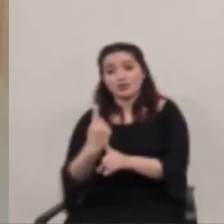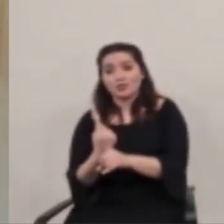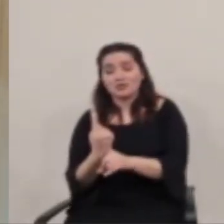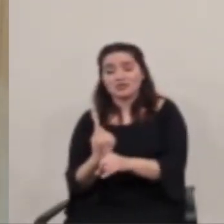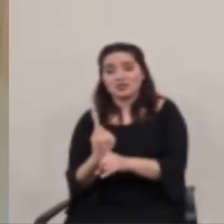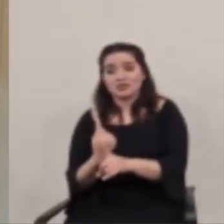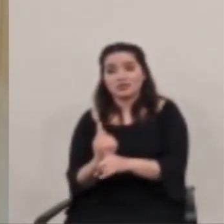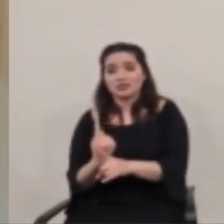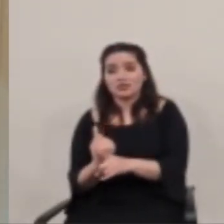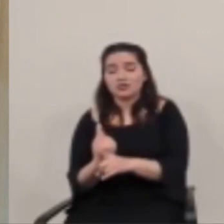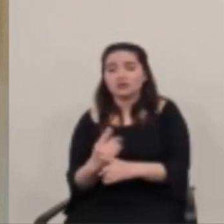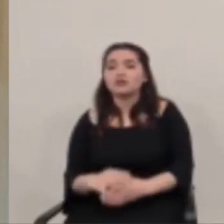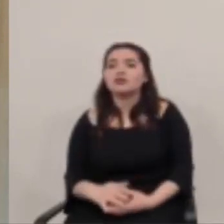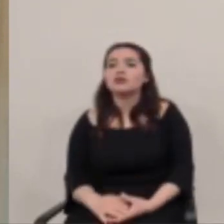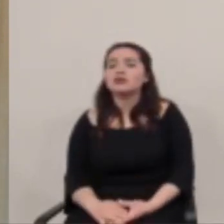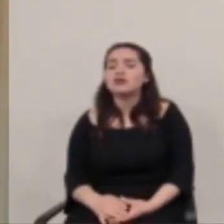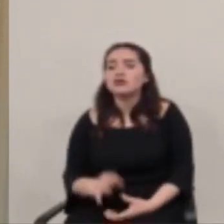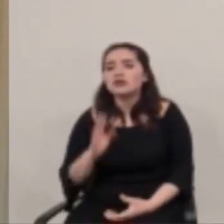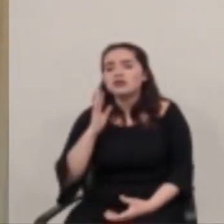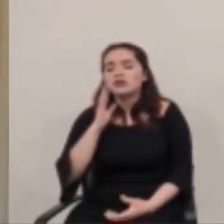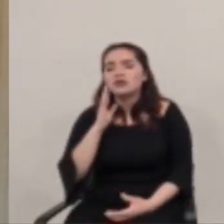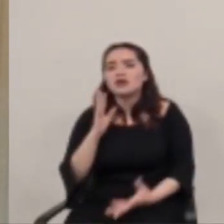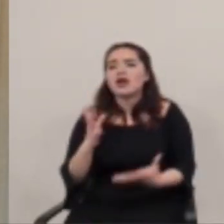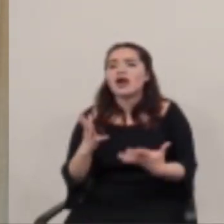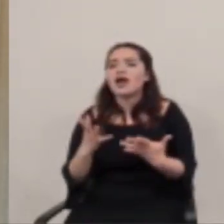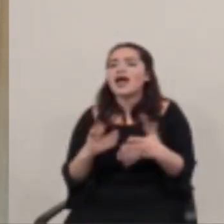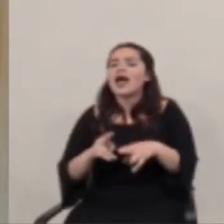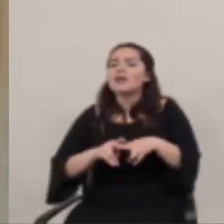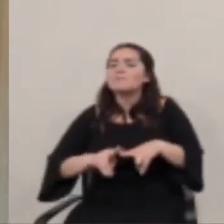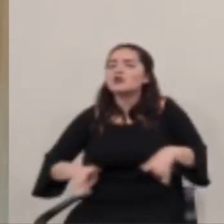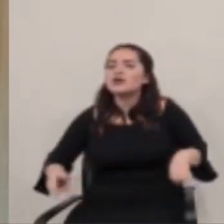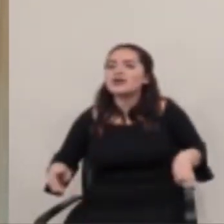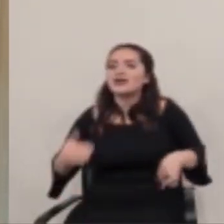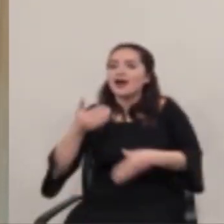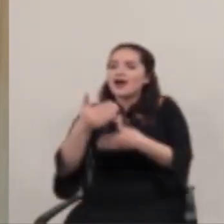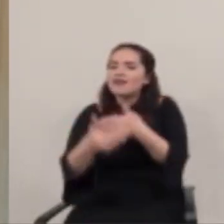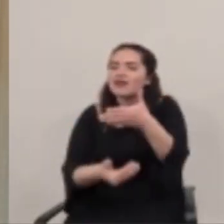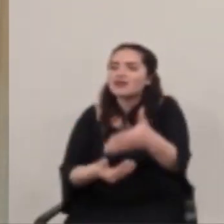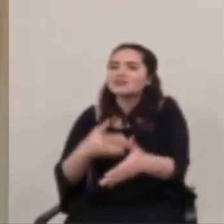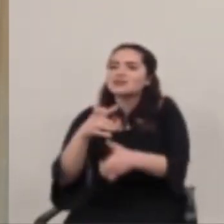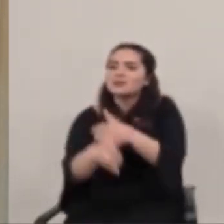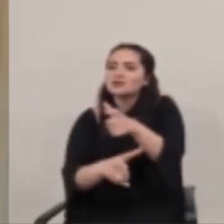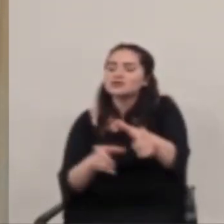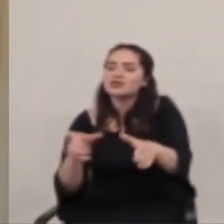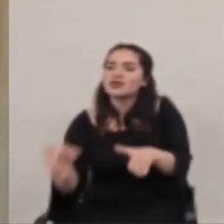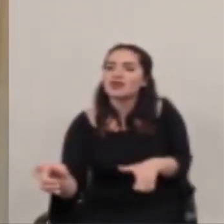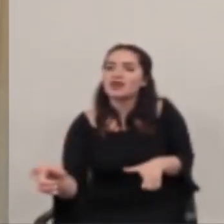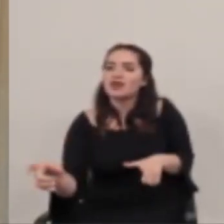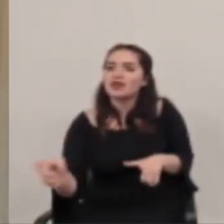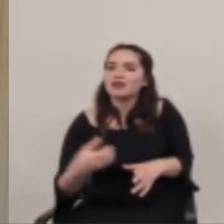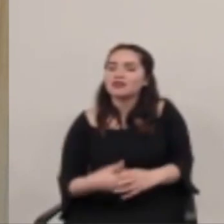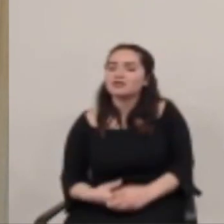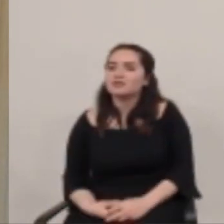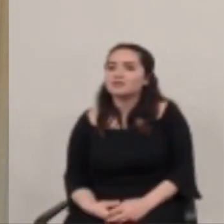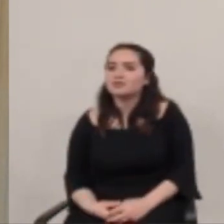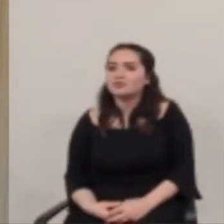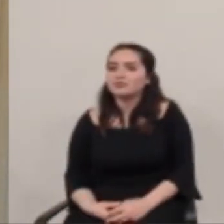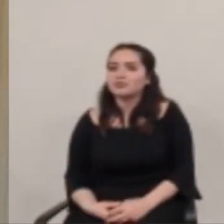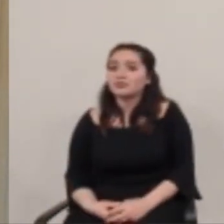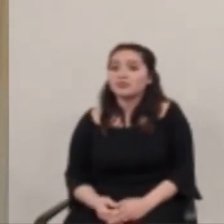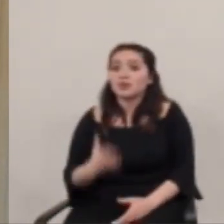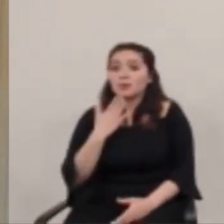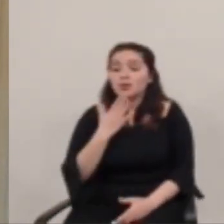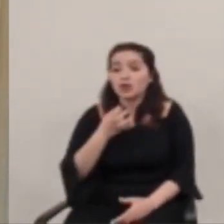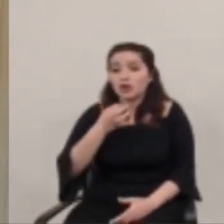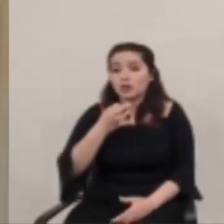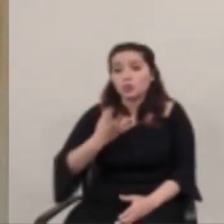En vez de haber una armonía entre las personas y un avance en resolver nuestros problemas comunitarios, nuestros problemas de todos